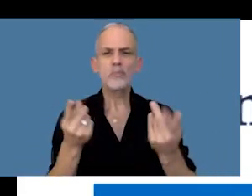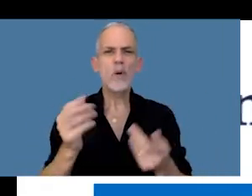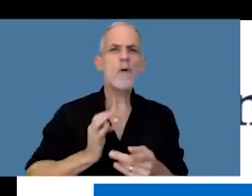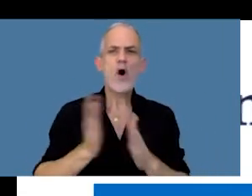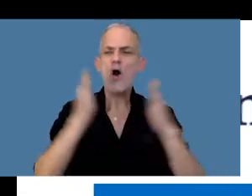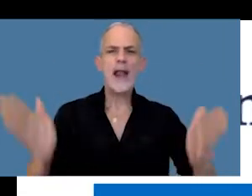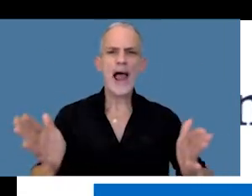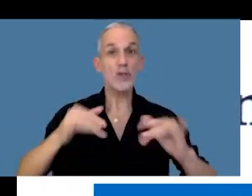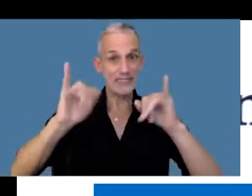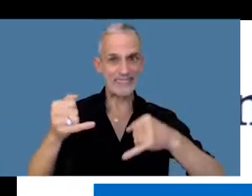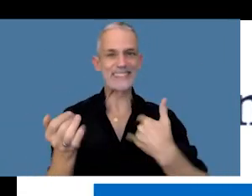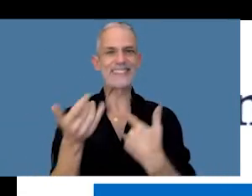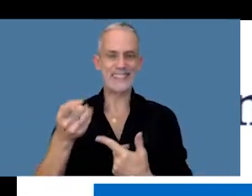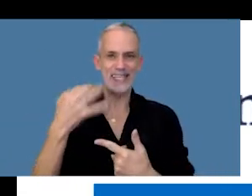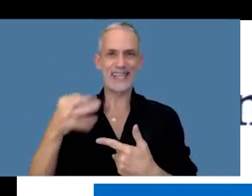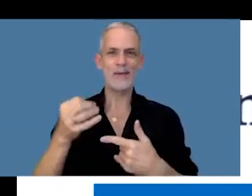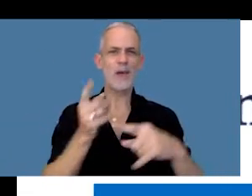sí son, digamos,